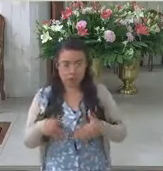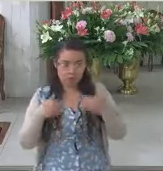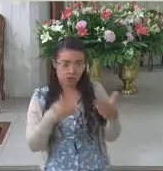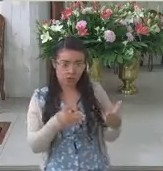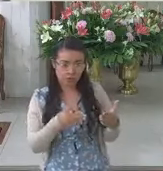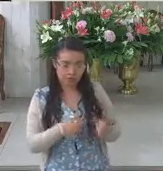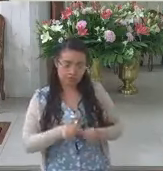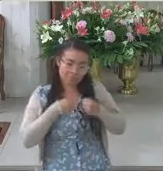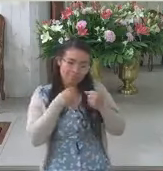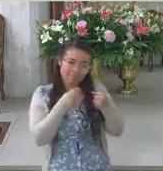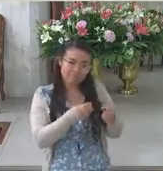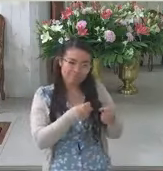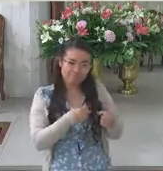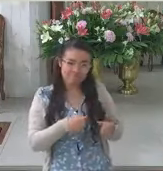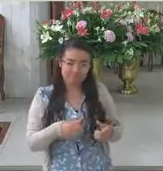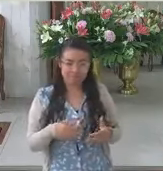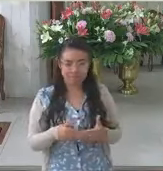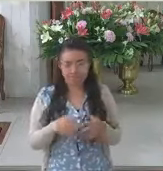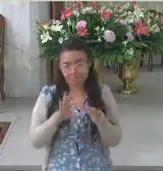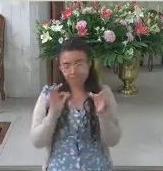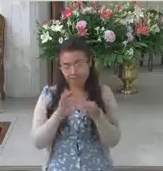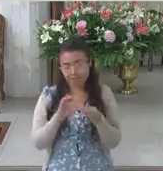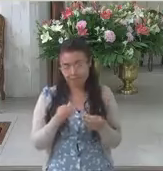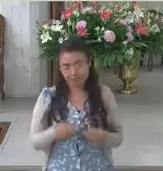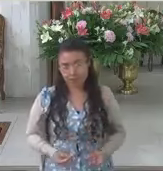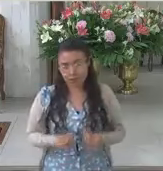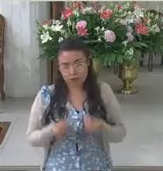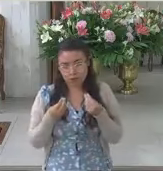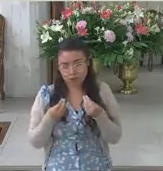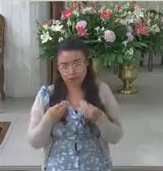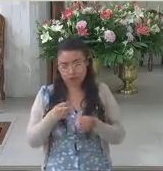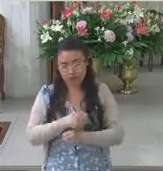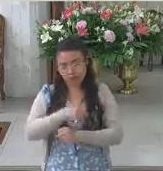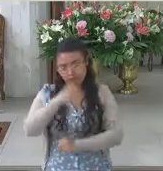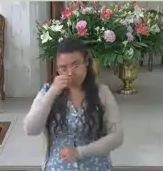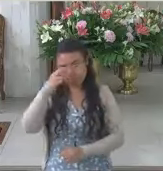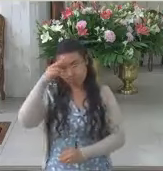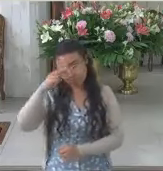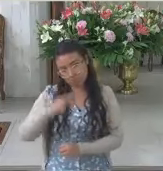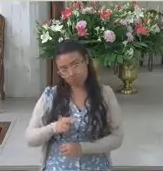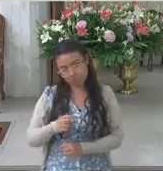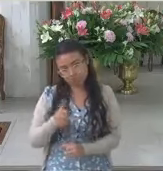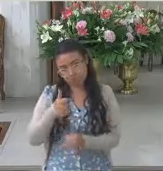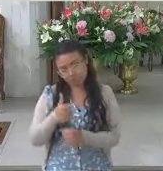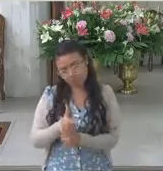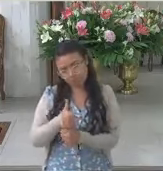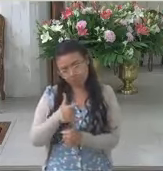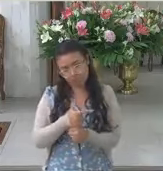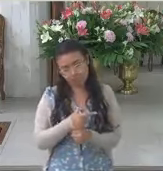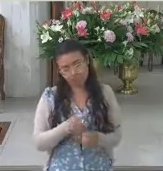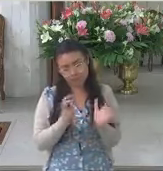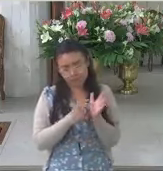mirar nuestra debilidad y clamar por el Socorro divino amoria a Dios lo más